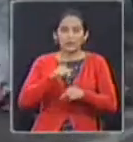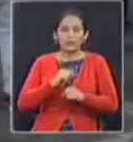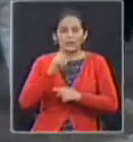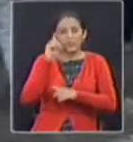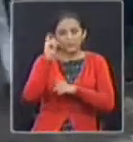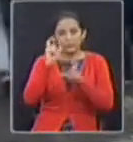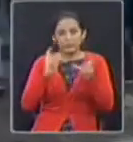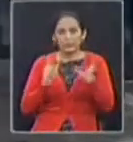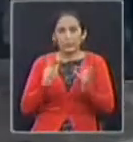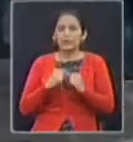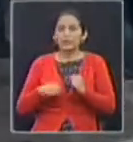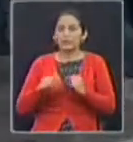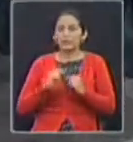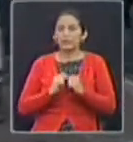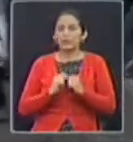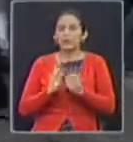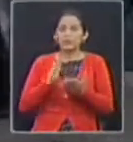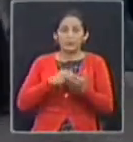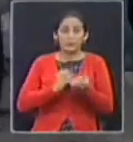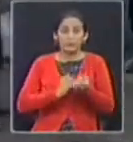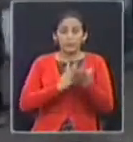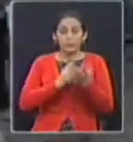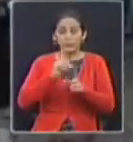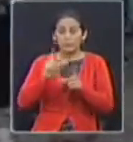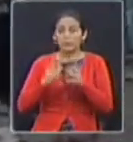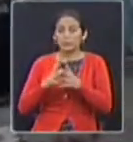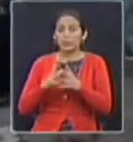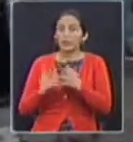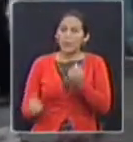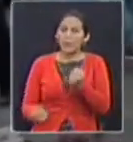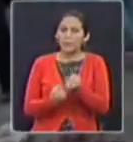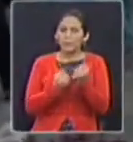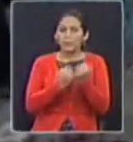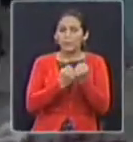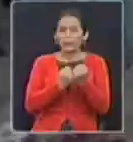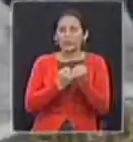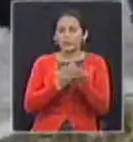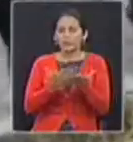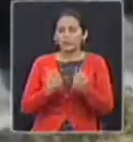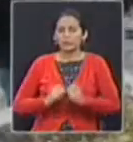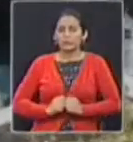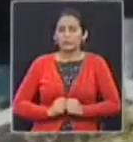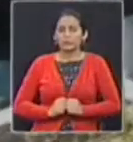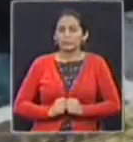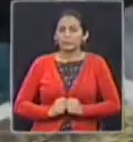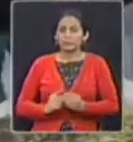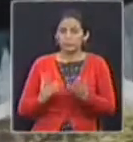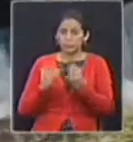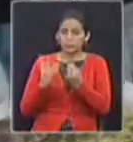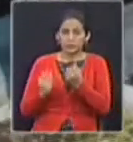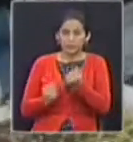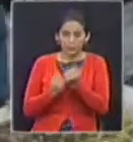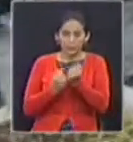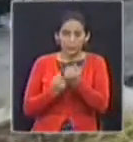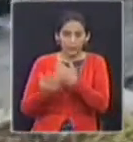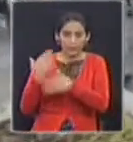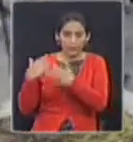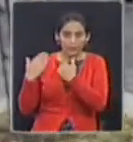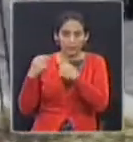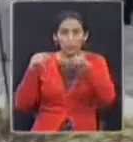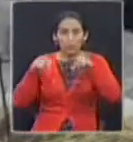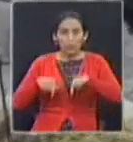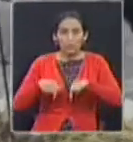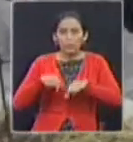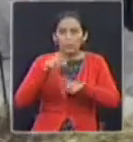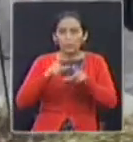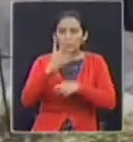la compañía de varios simpatizantes, de un número importante de simpatizantes para manifestarle respaldo. Hoy no, hoy